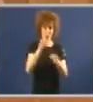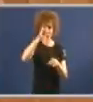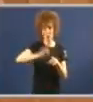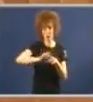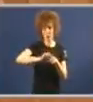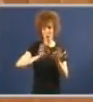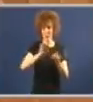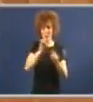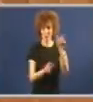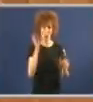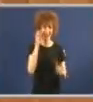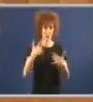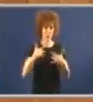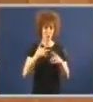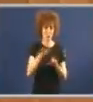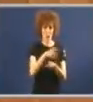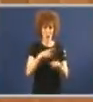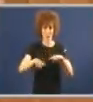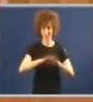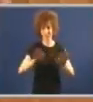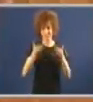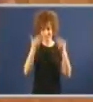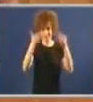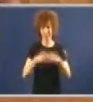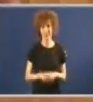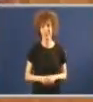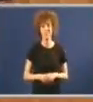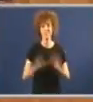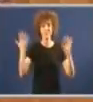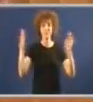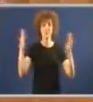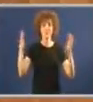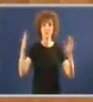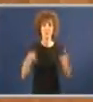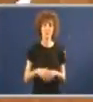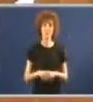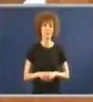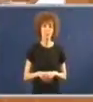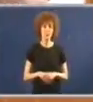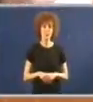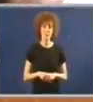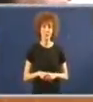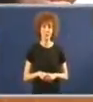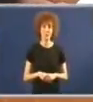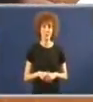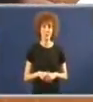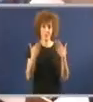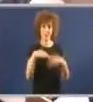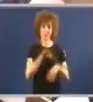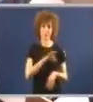das mulleres vítimas da violencia machista. Nada máis, moitas gracias. Moitas gracias, señor Rodríguez.